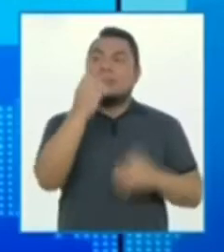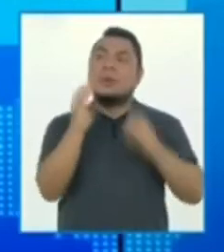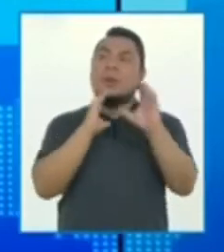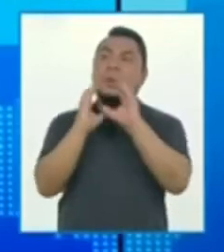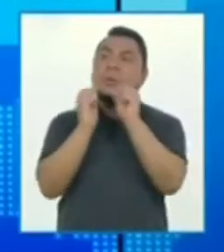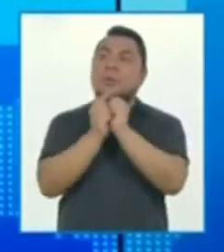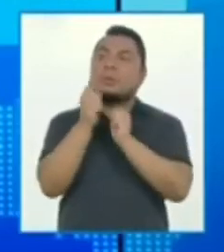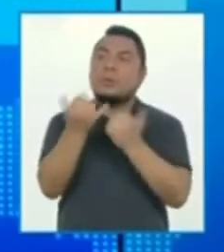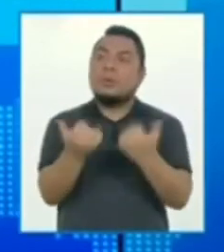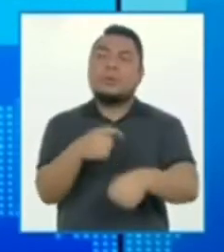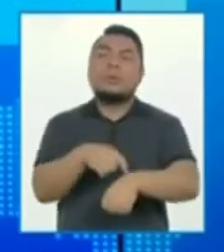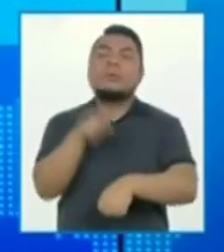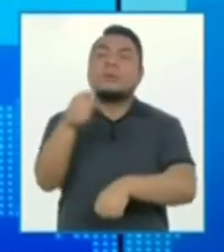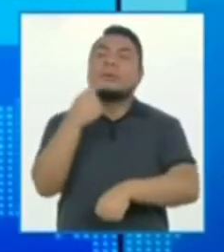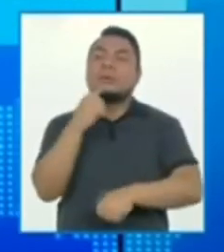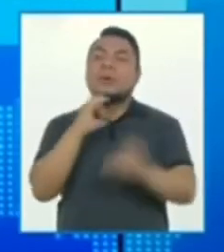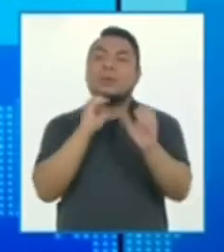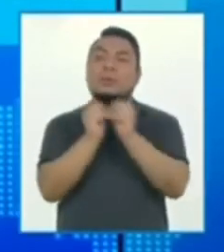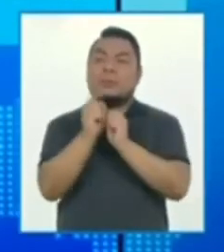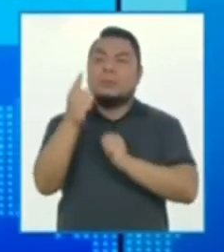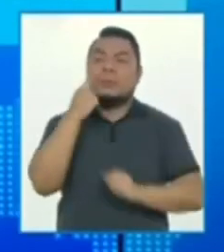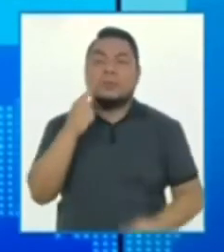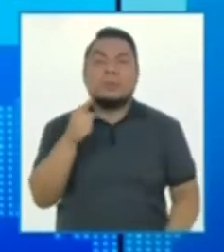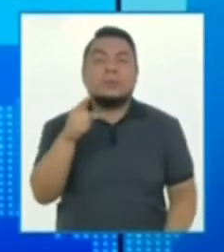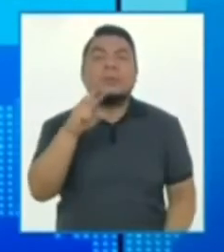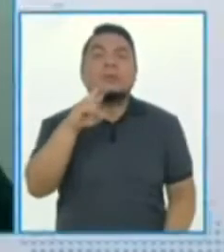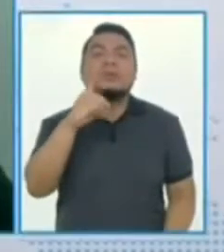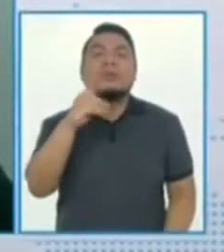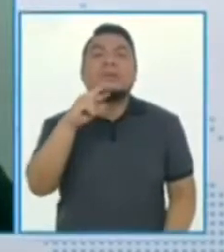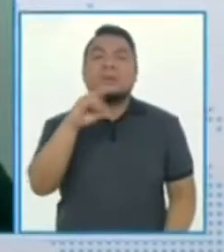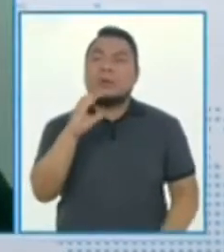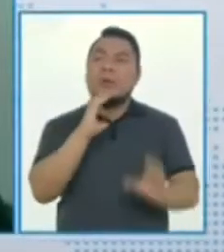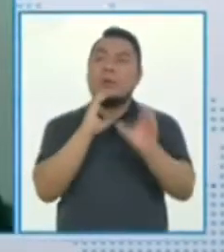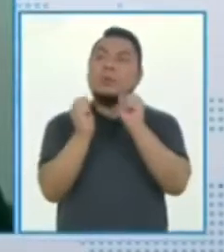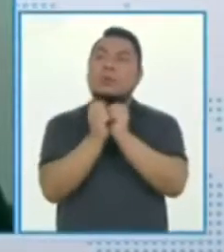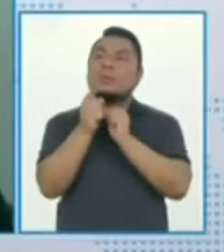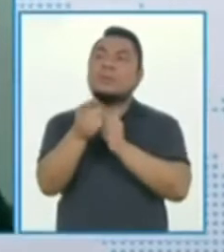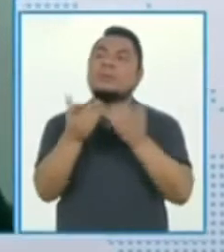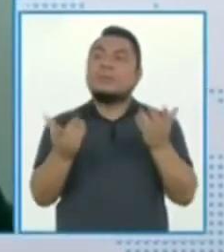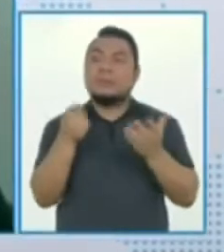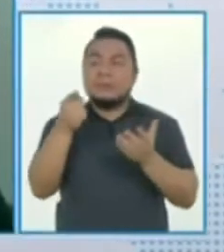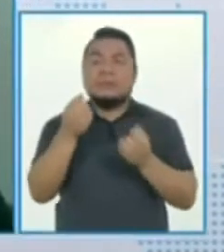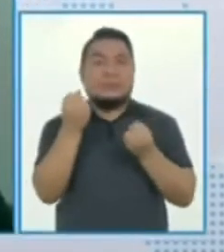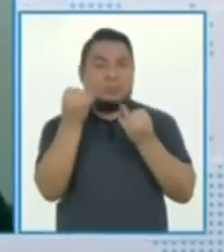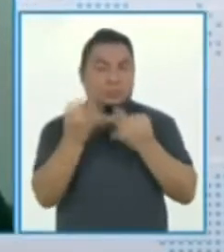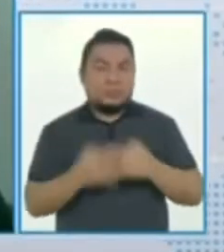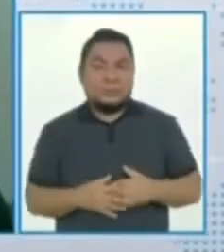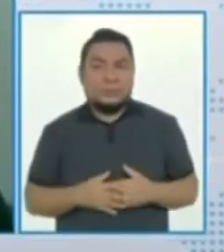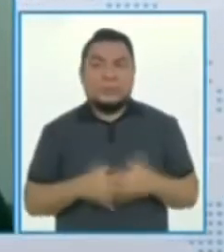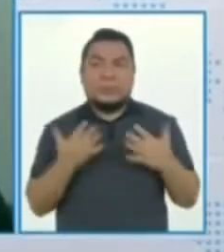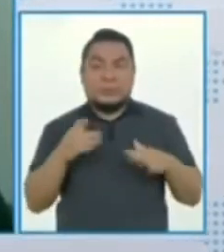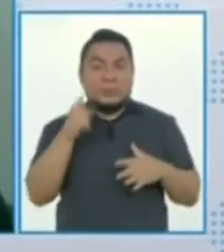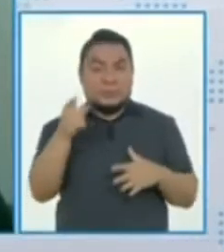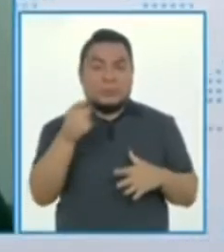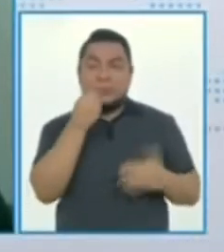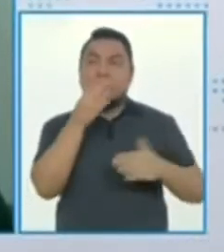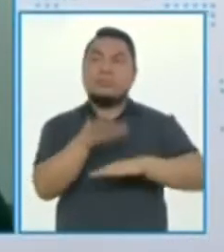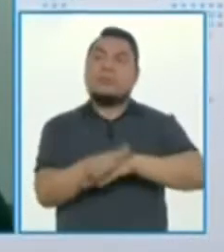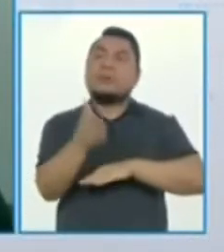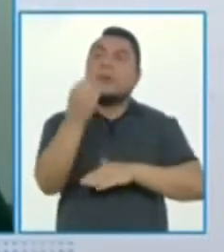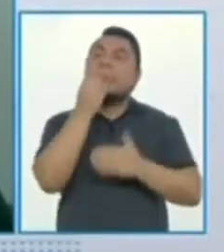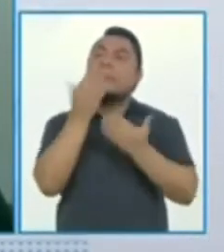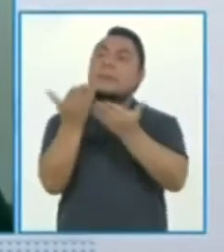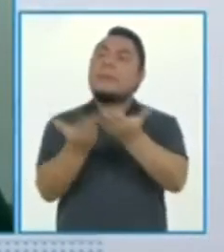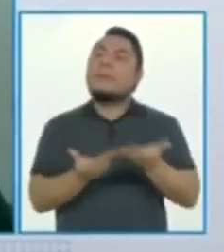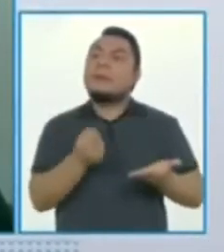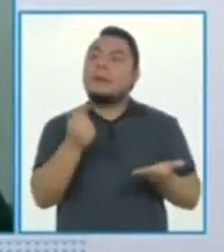Diálogo a esta hora de la tarde con nuestro invitado, el doctor Rodrigo, para hablar precisamente de las cifras, ¿no? Lo tenemos ya. ¿Cómo está? Muy buenas tardes y